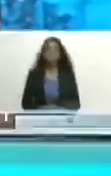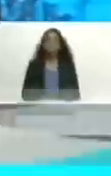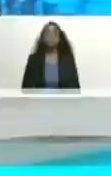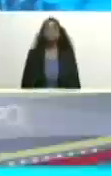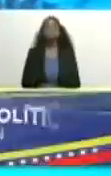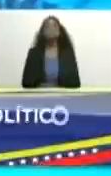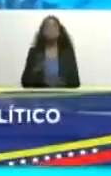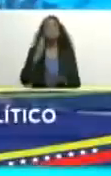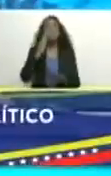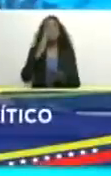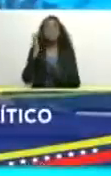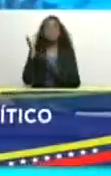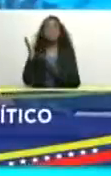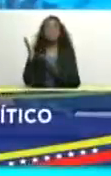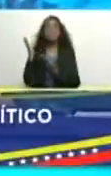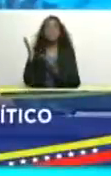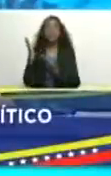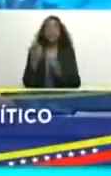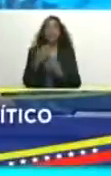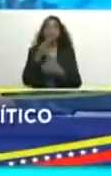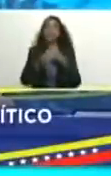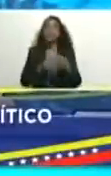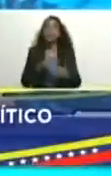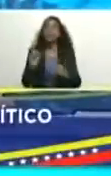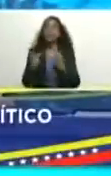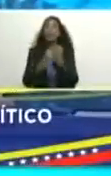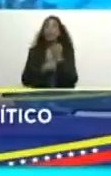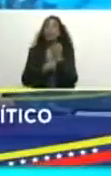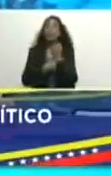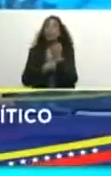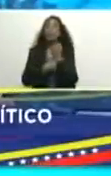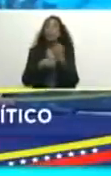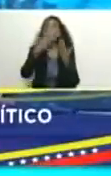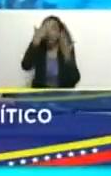historia y está en el basural de la historia.